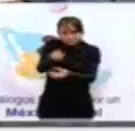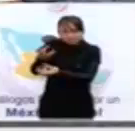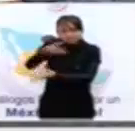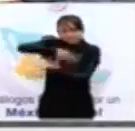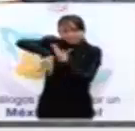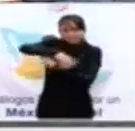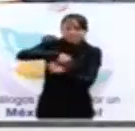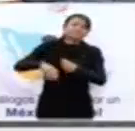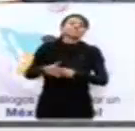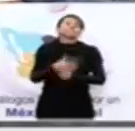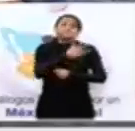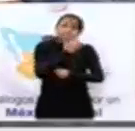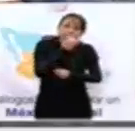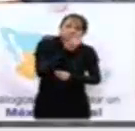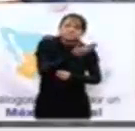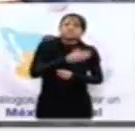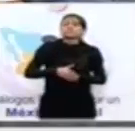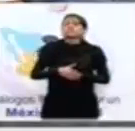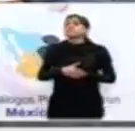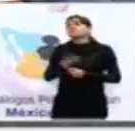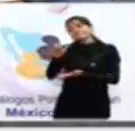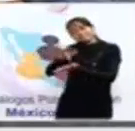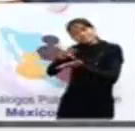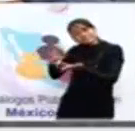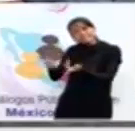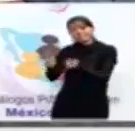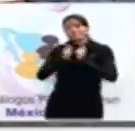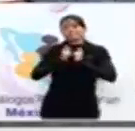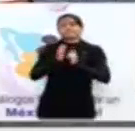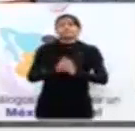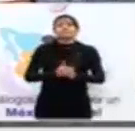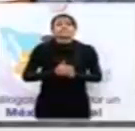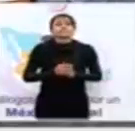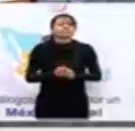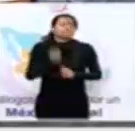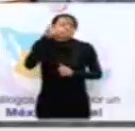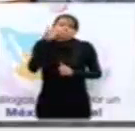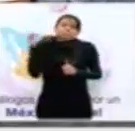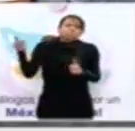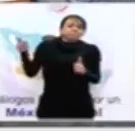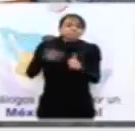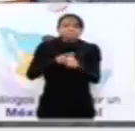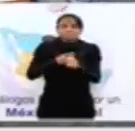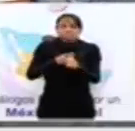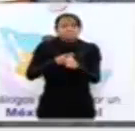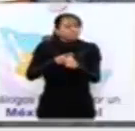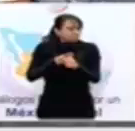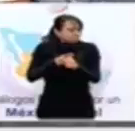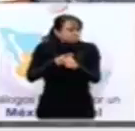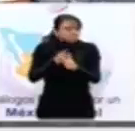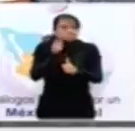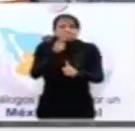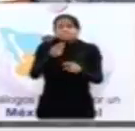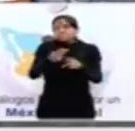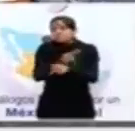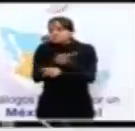compañera. En primer lugar, desde las valoraciones con las que enfrenta